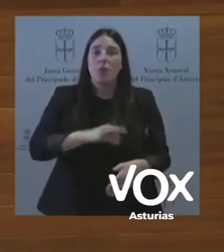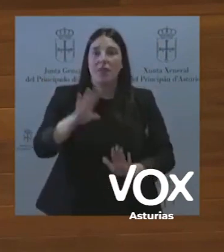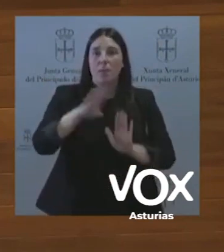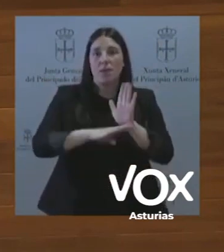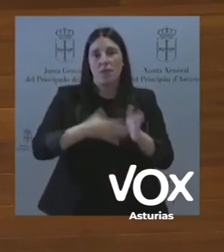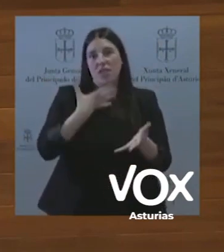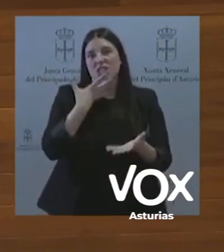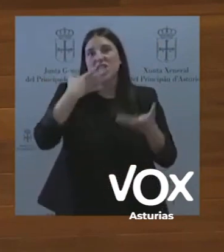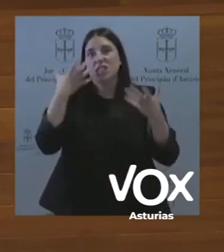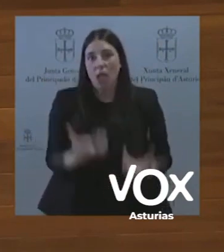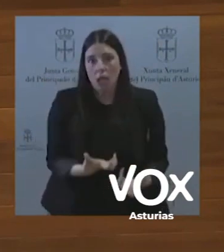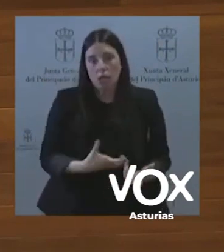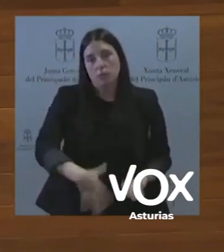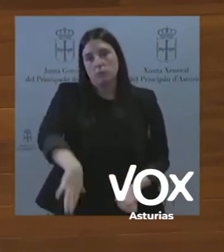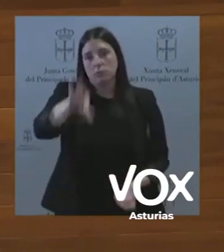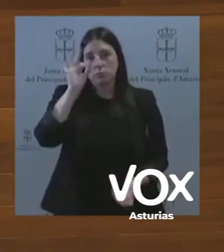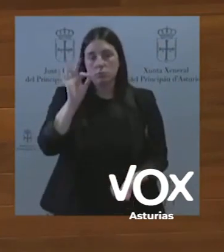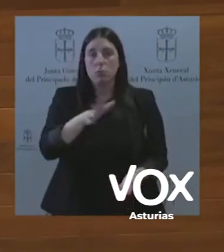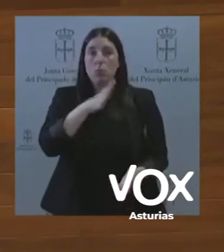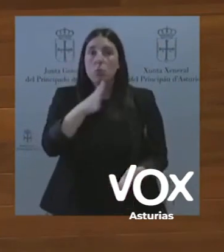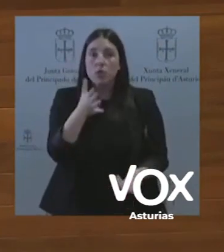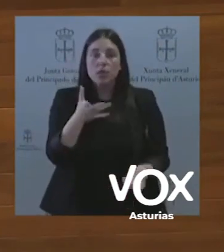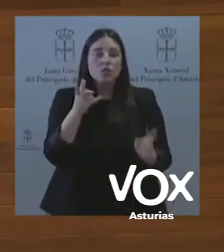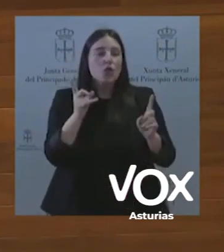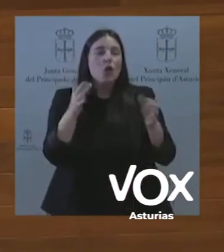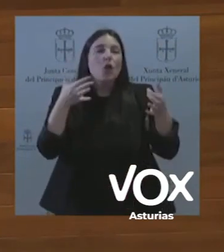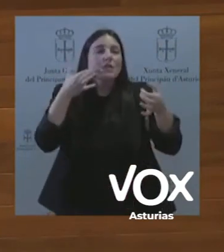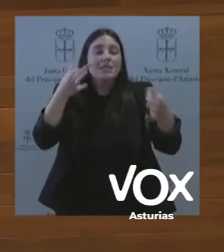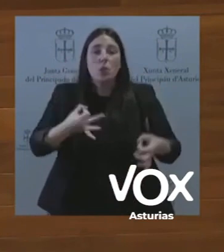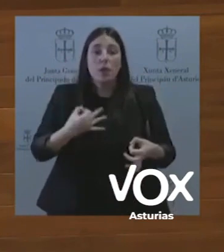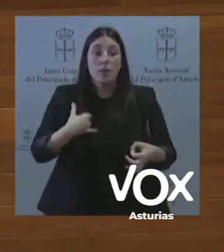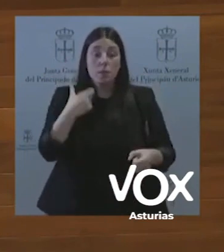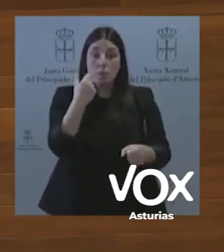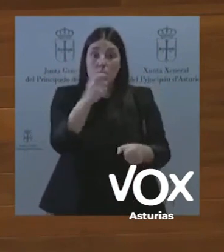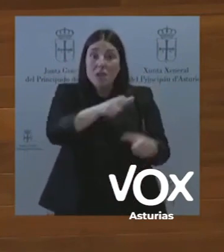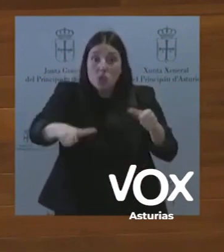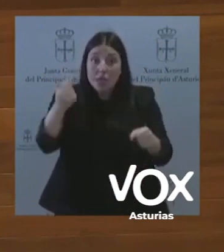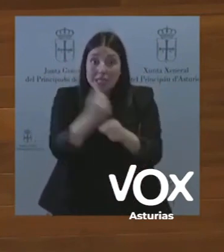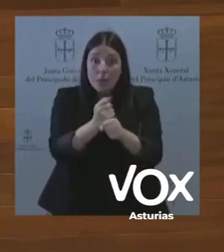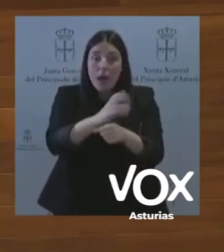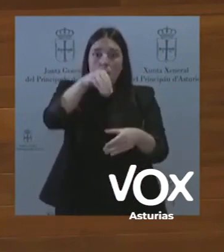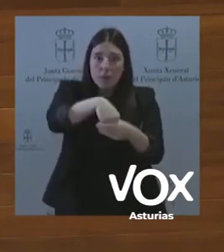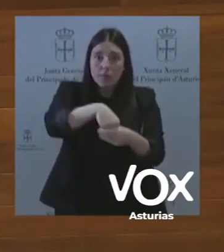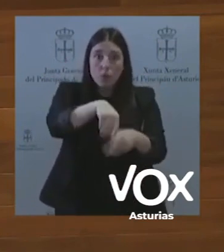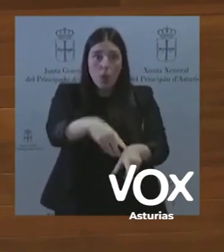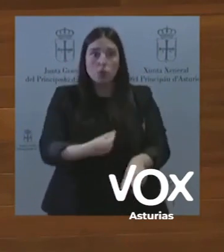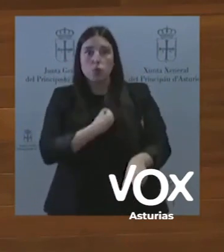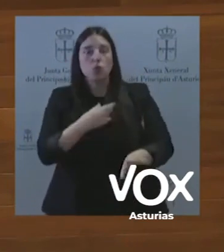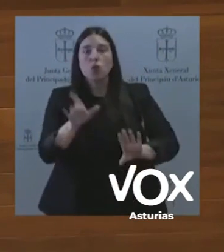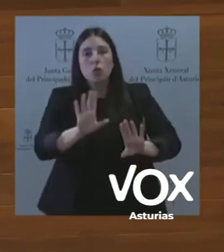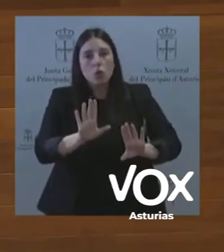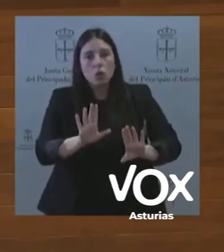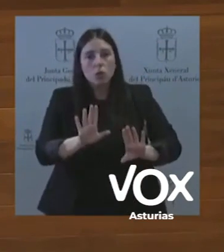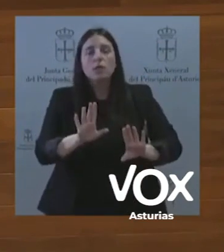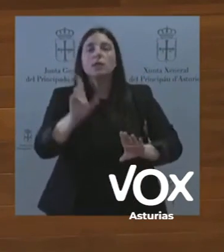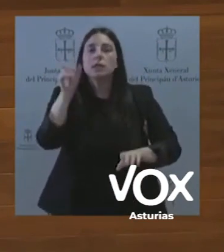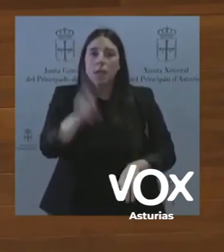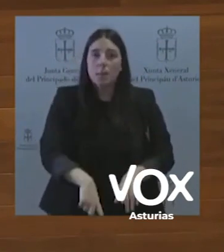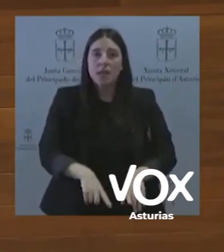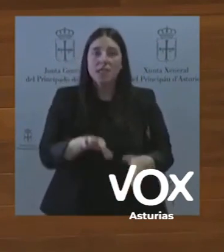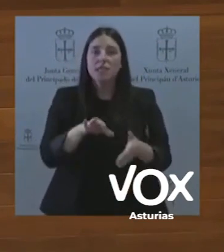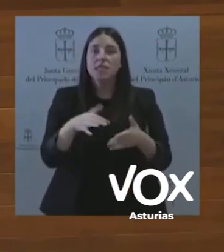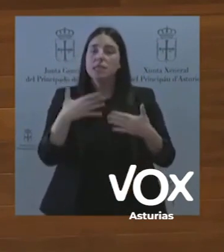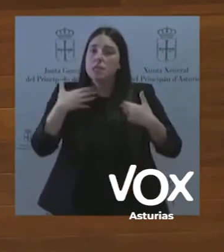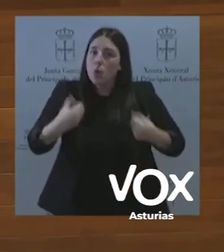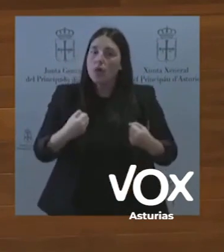no es solo la seguridad de los propios empleados que se han visto afectados, es la seguridad en las emergencias de todos los asturianos y